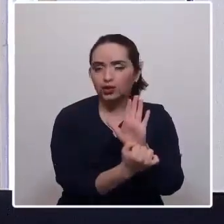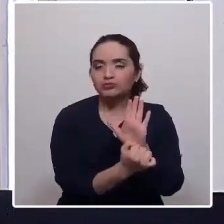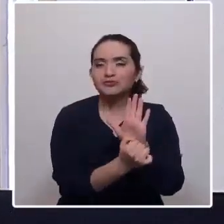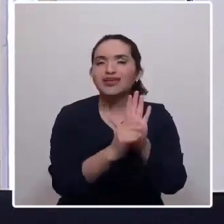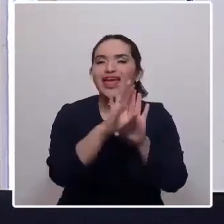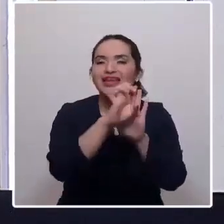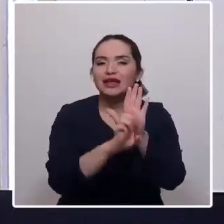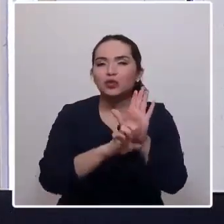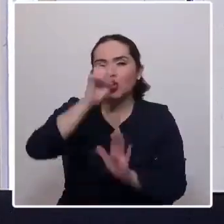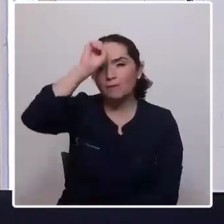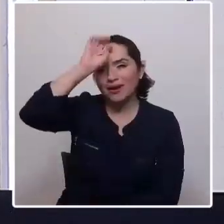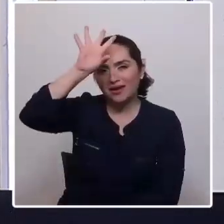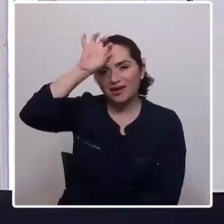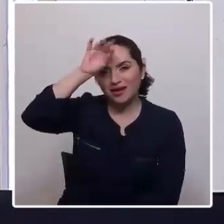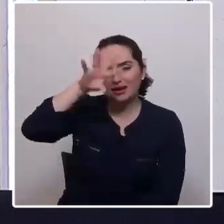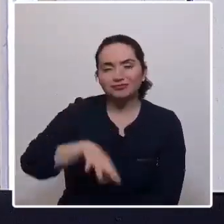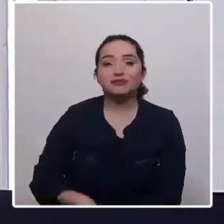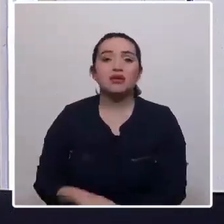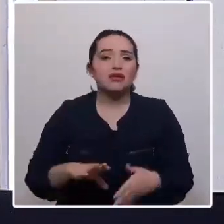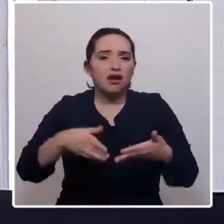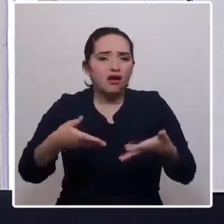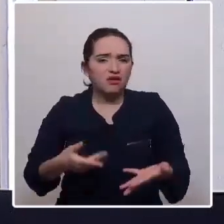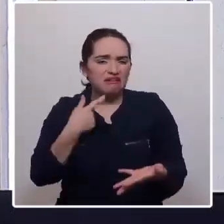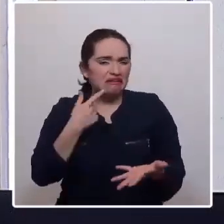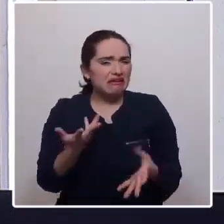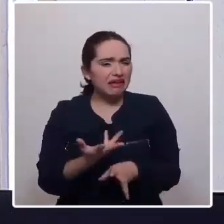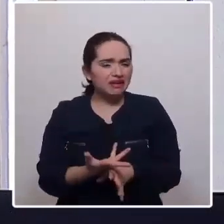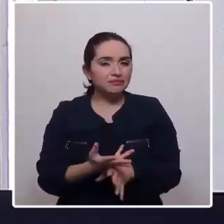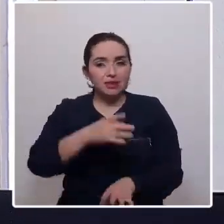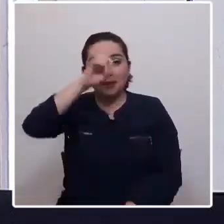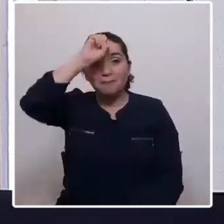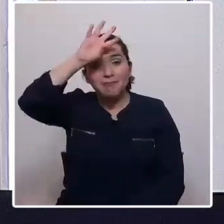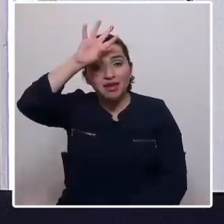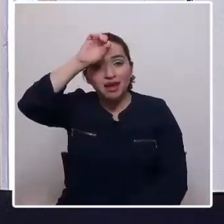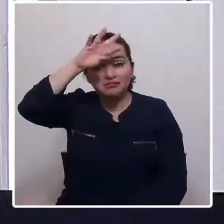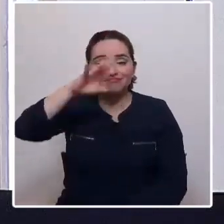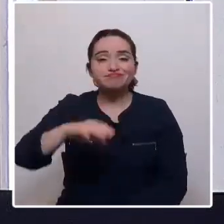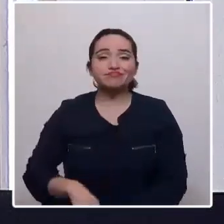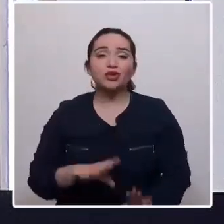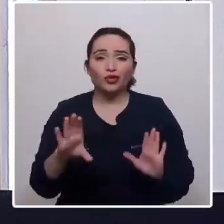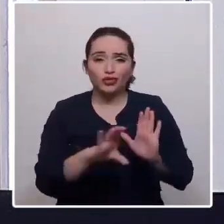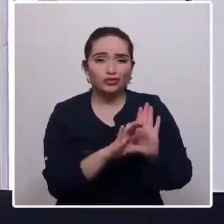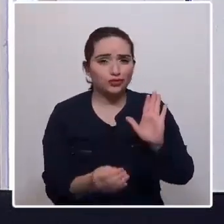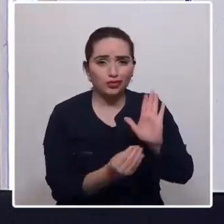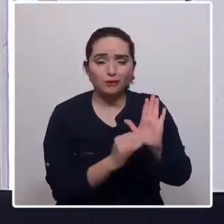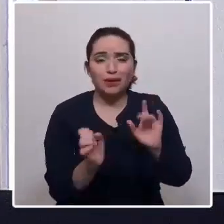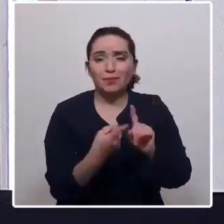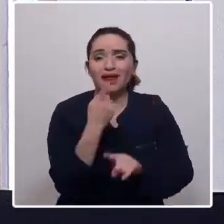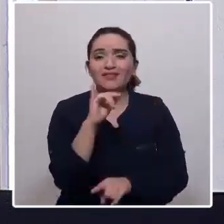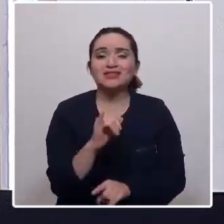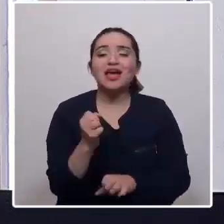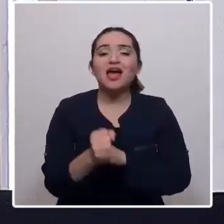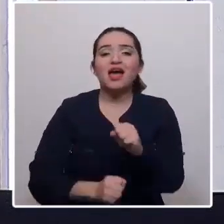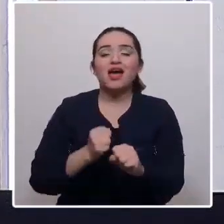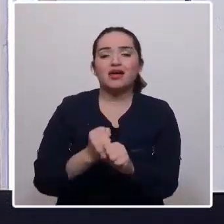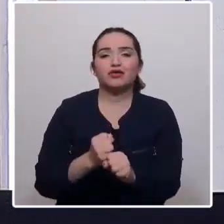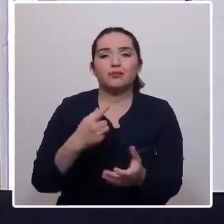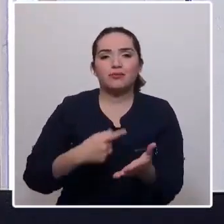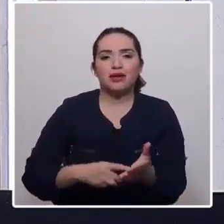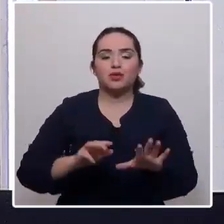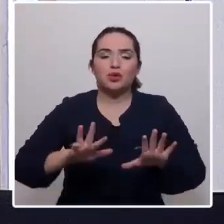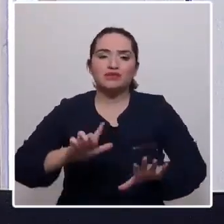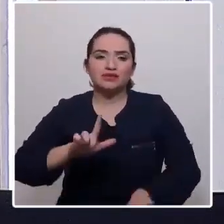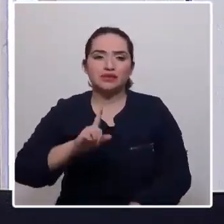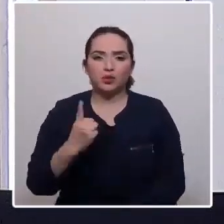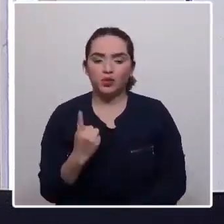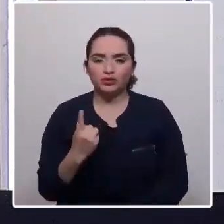Minero. ¿Qué tenemos en la actualidad? La minería se constitucionalizó por primera vez en Chile durante el año 1971 con el objeto